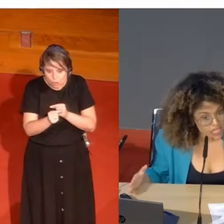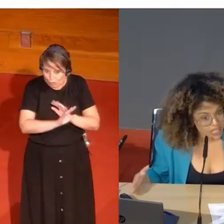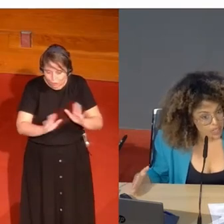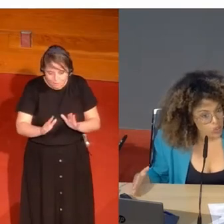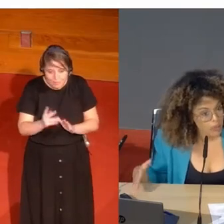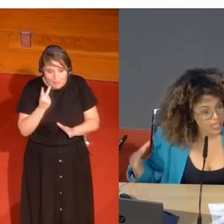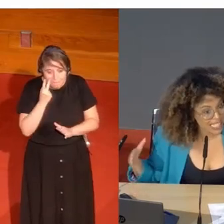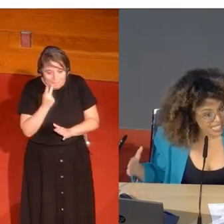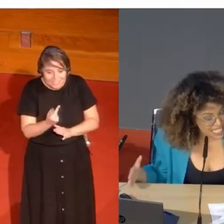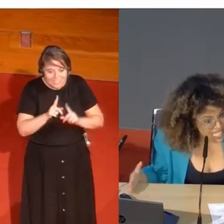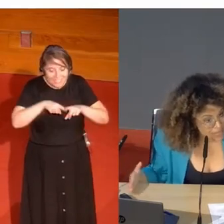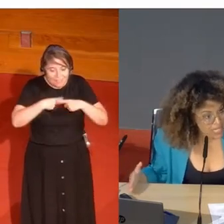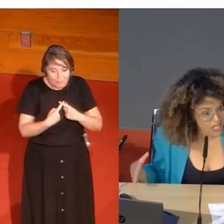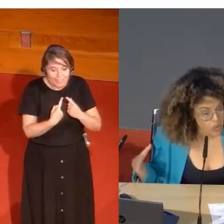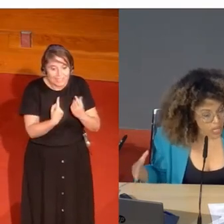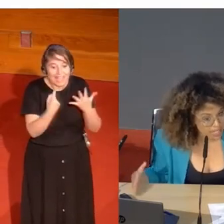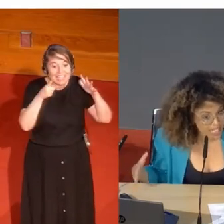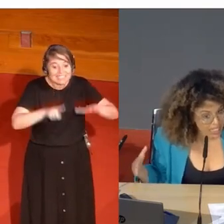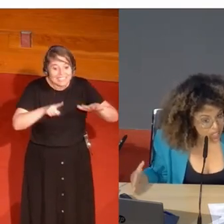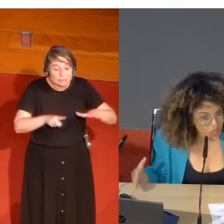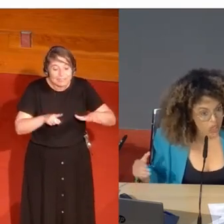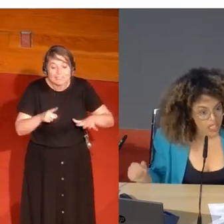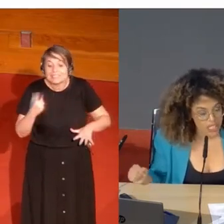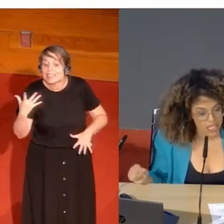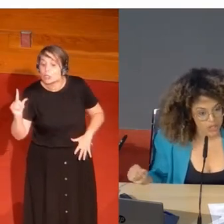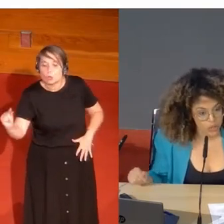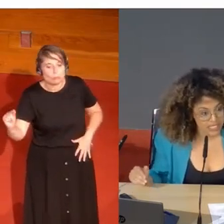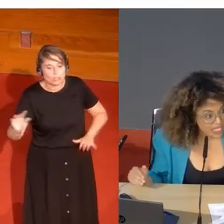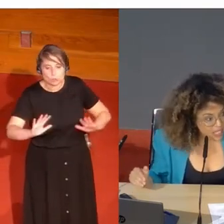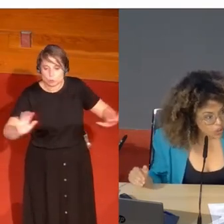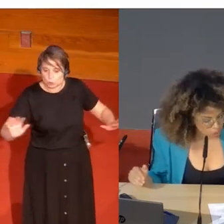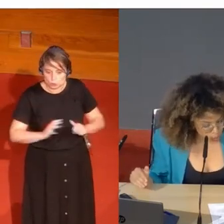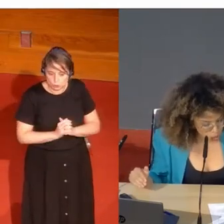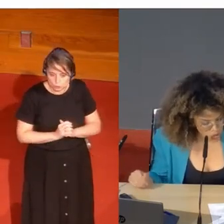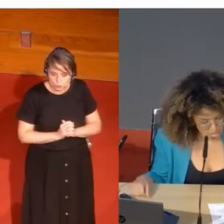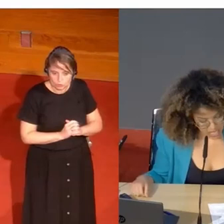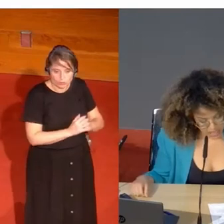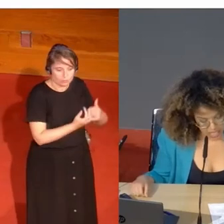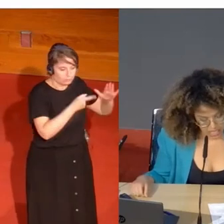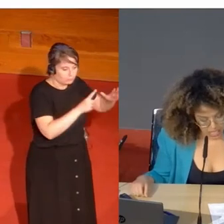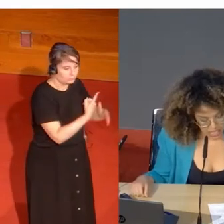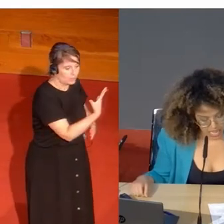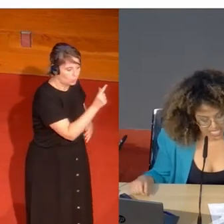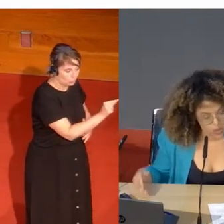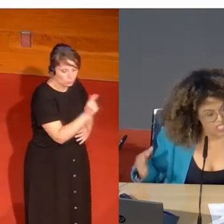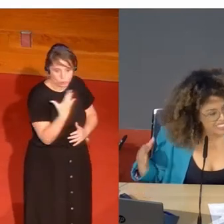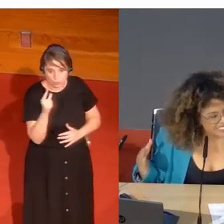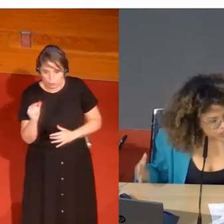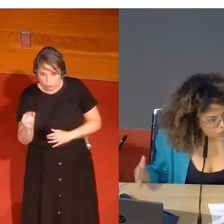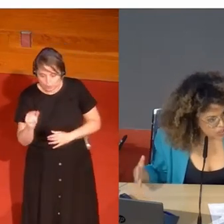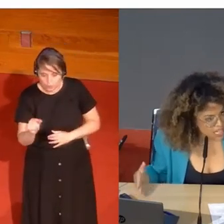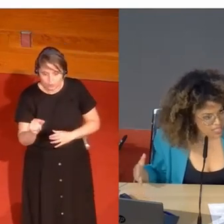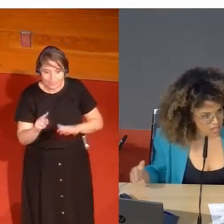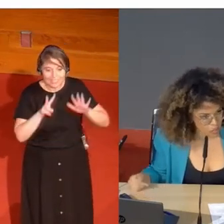recibe una visita de su familia cada seis meses durante c durante 5 minutos y ha estado